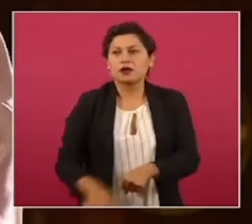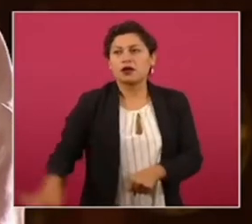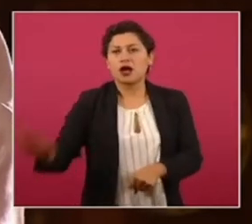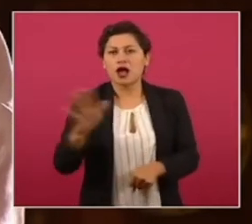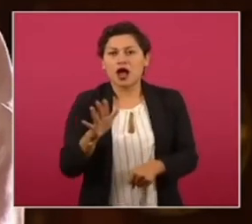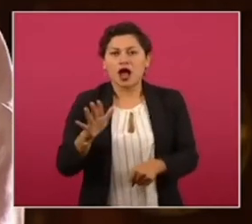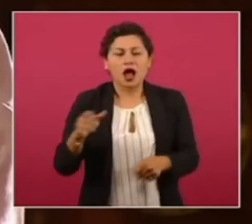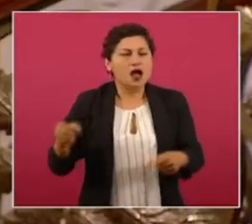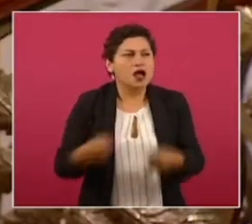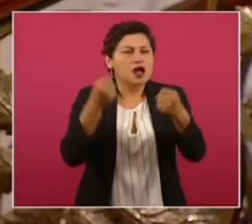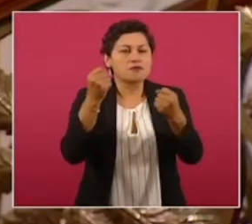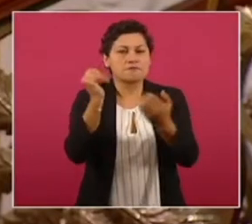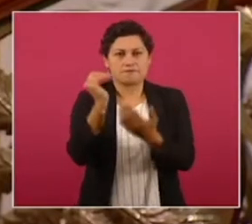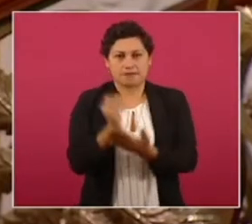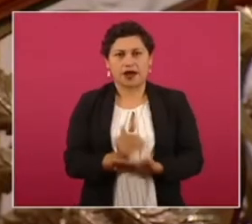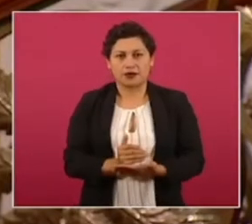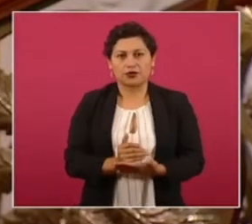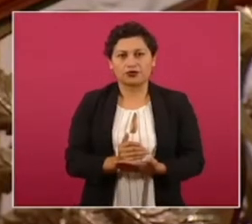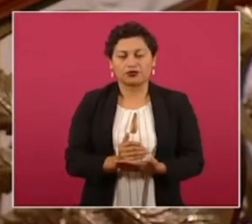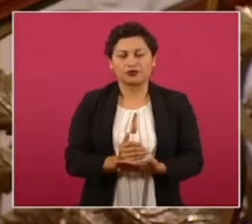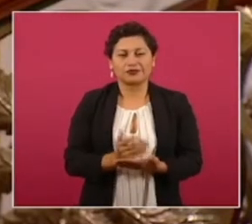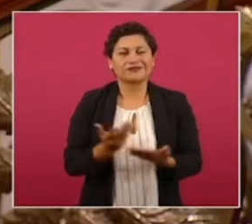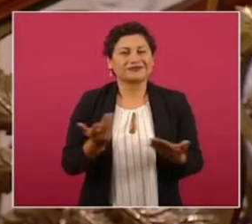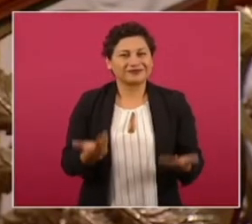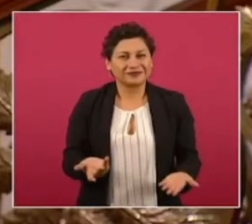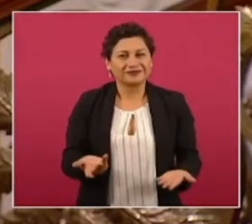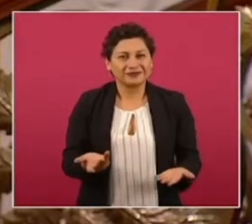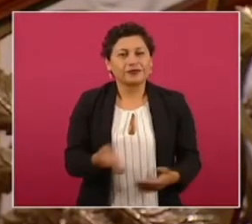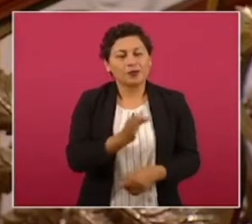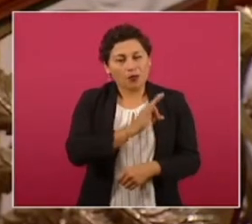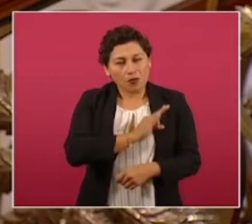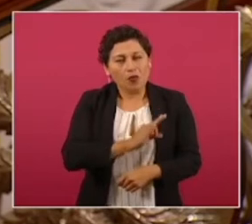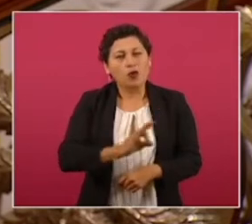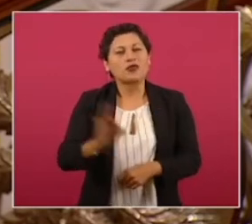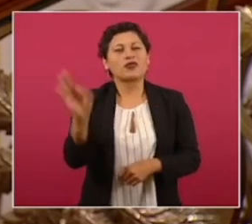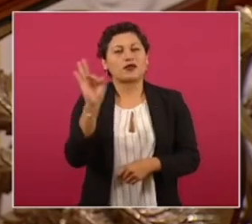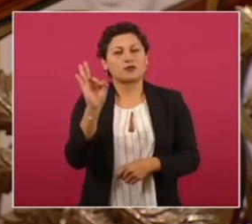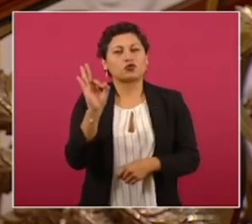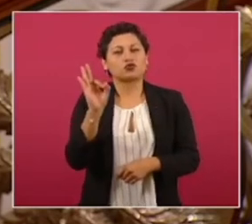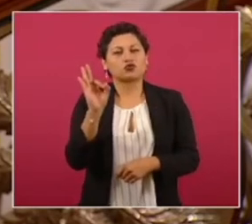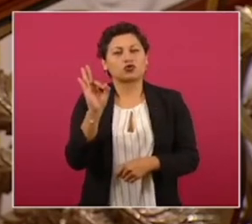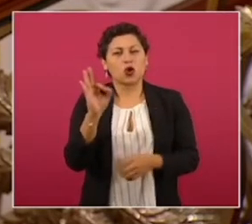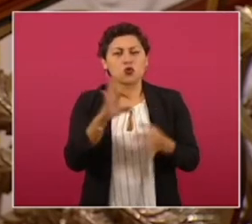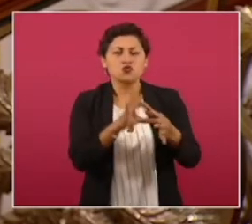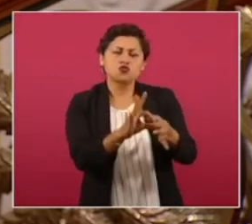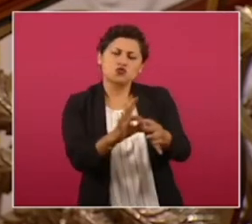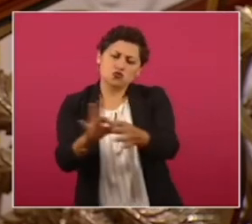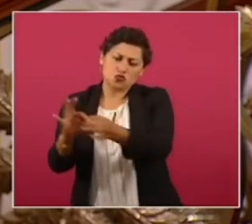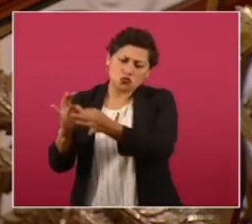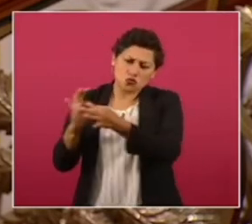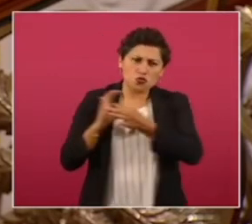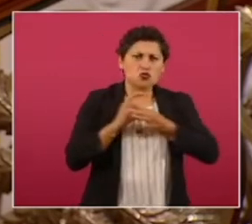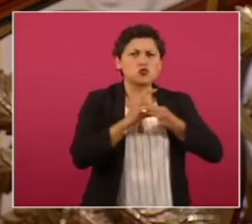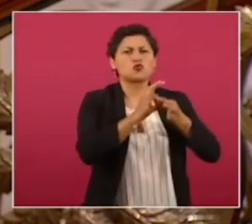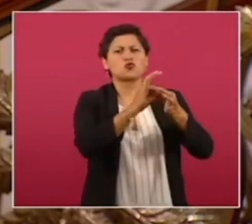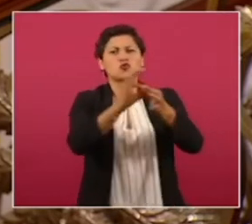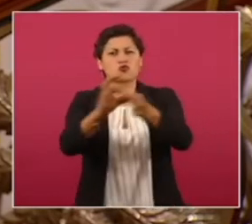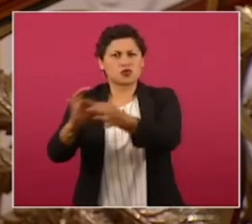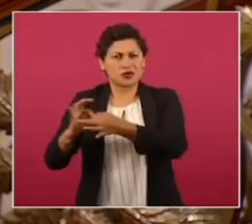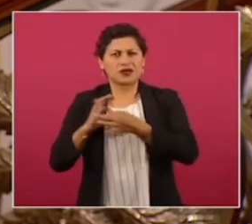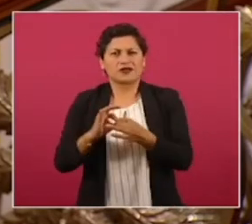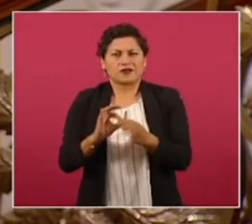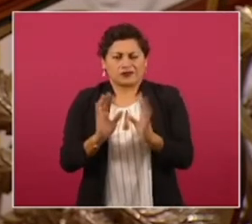para ese caso que podamos alejar si nos mantenemos firmemente unidos, dejemos realizadas